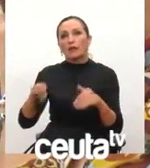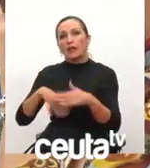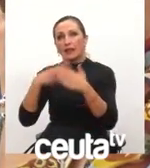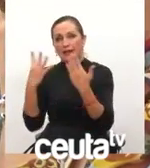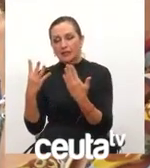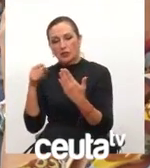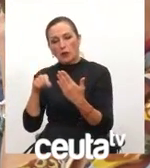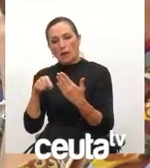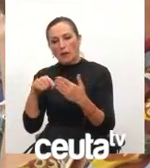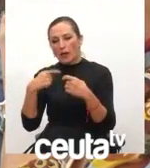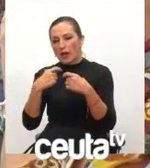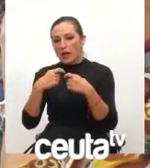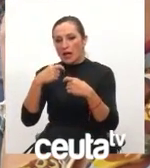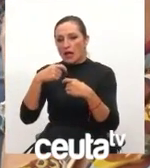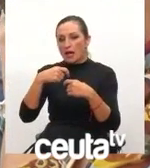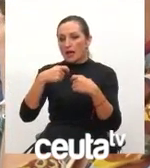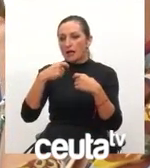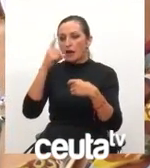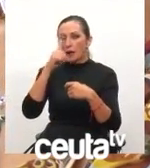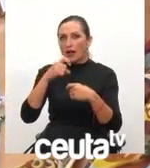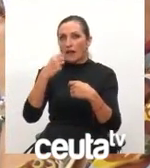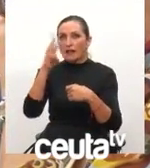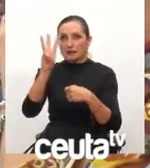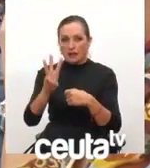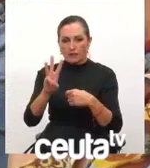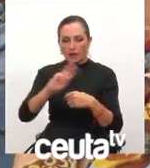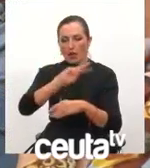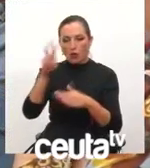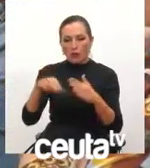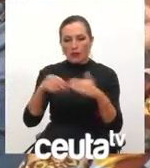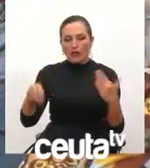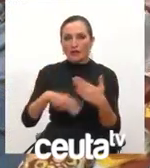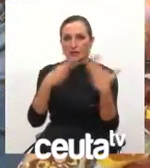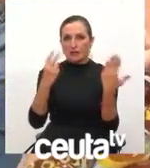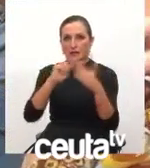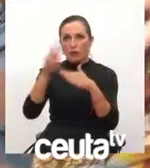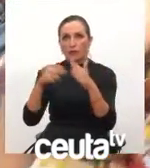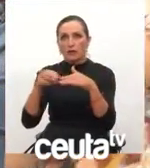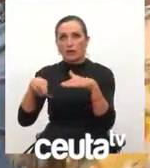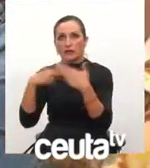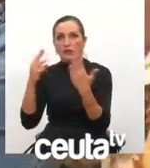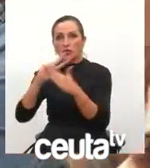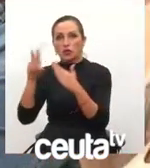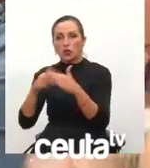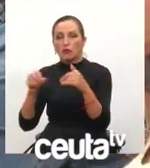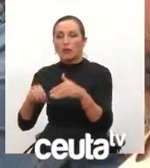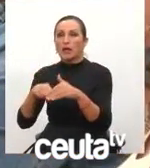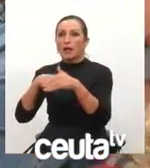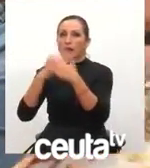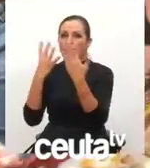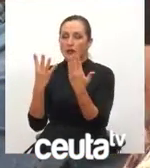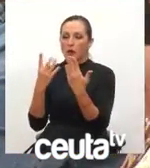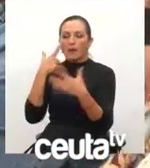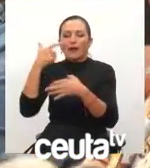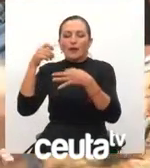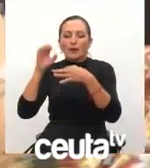dividir en tres anualidades, 2017, 2018 y 2019. Pero la realidad es que los